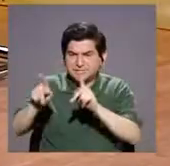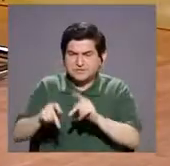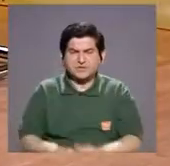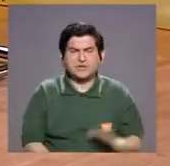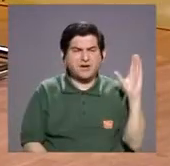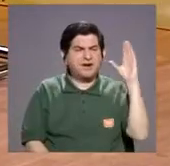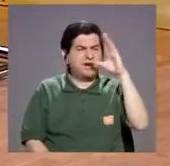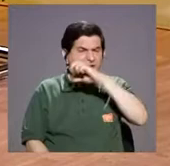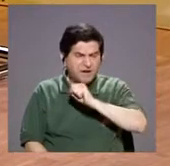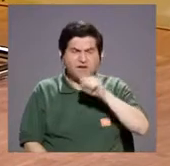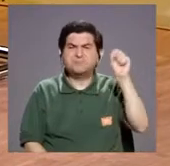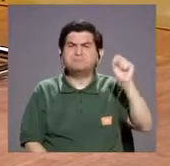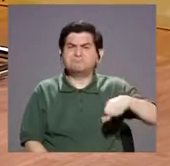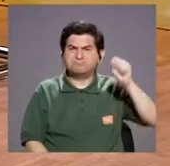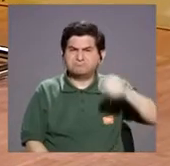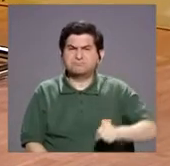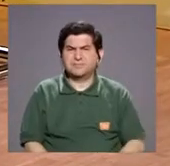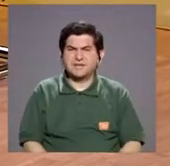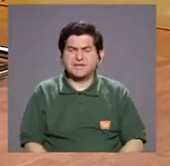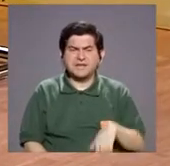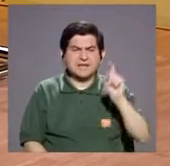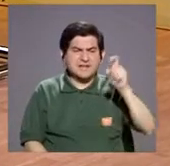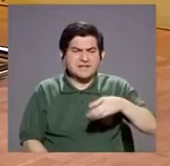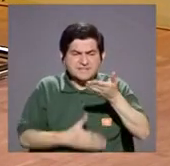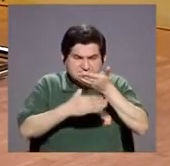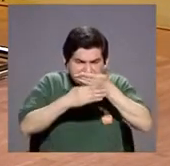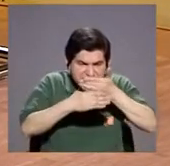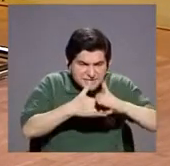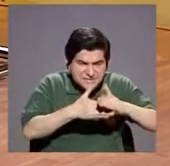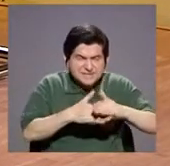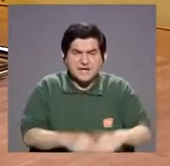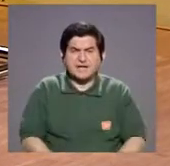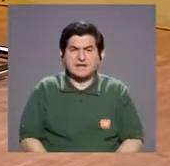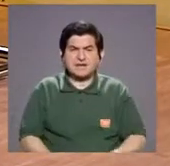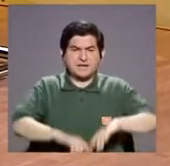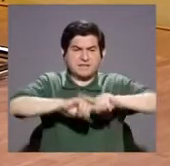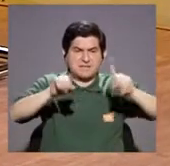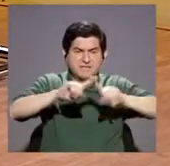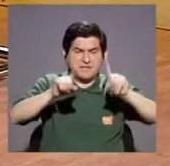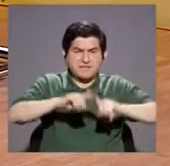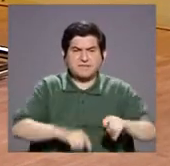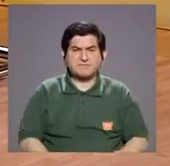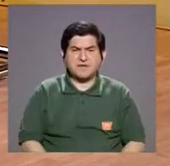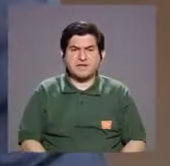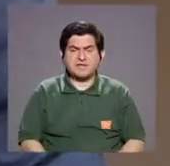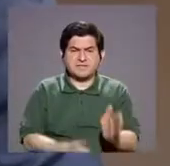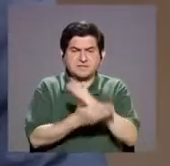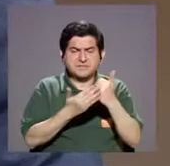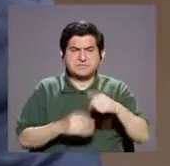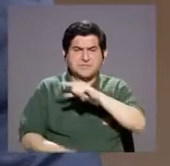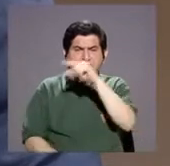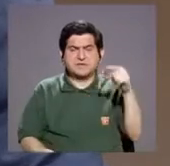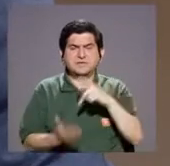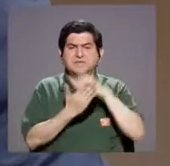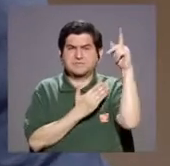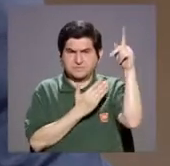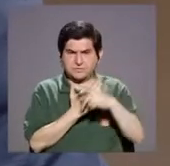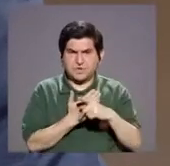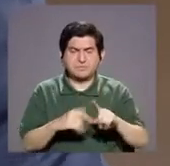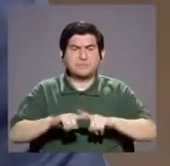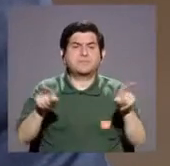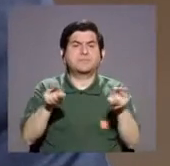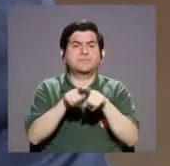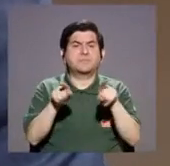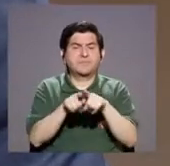cómo deberíamos diseccionar y ponerle en apartados diferentes durante toda la semana una programación pero